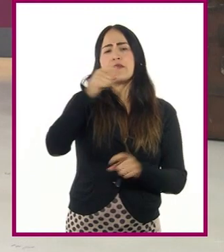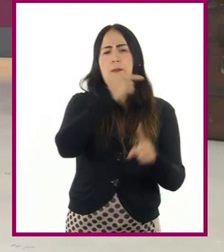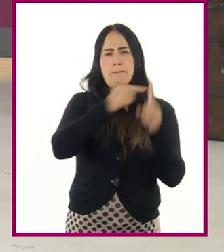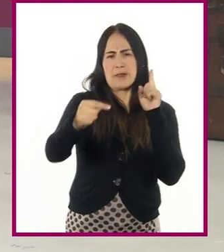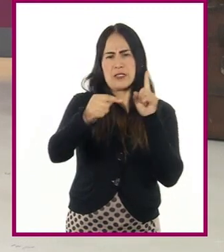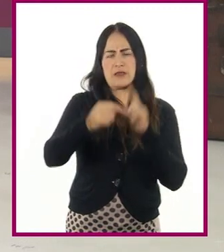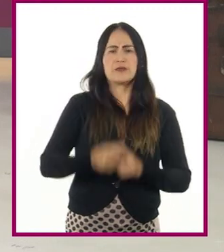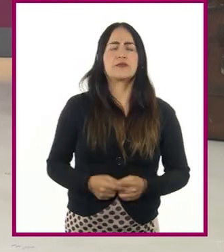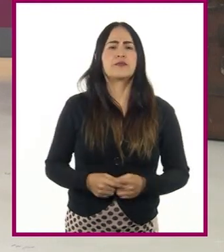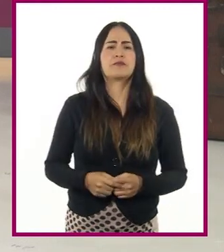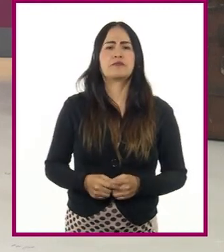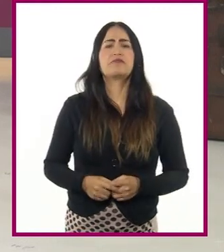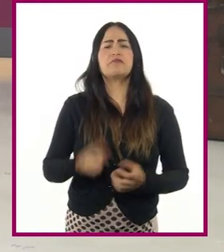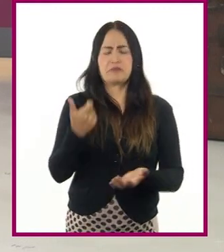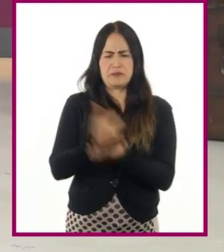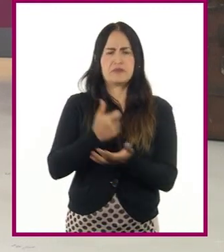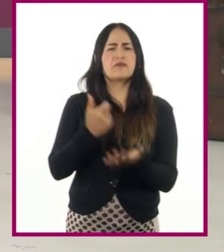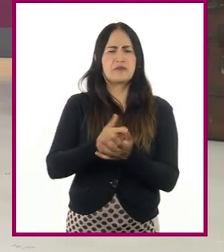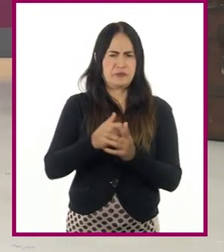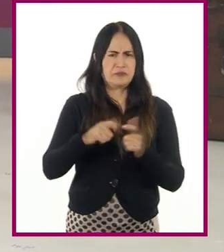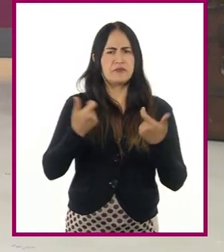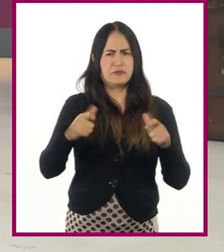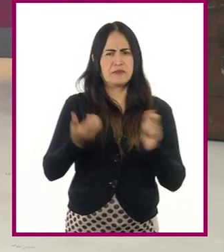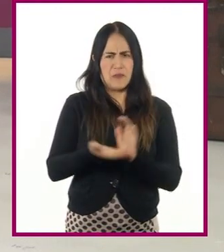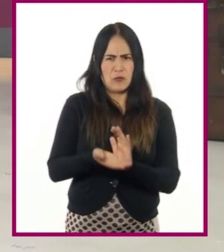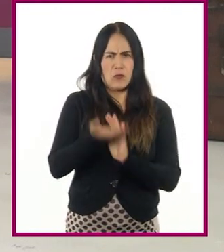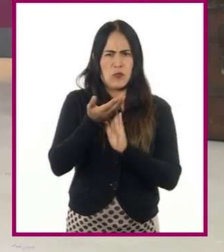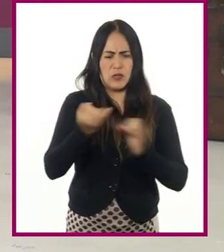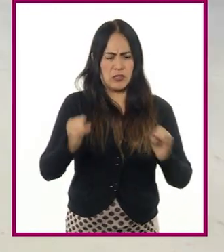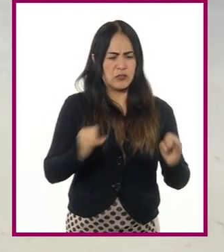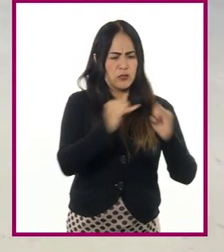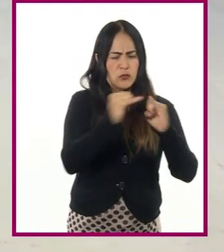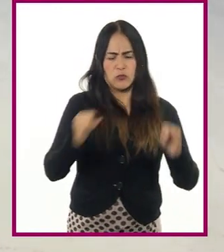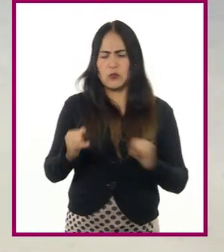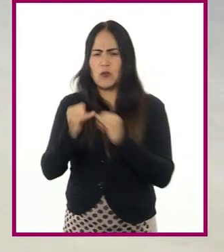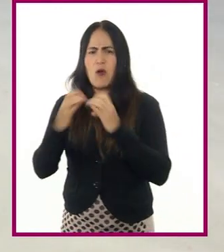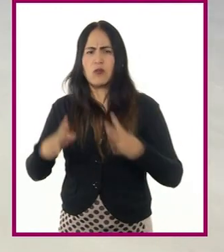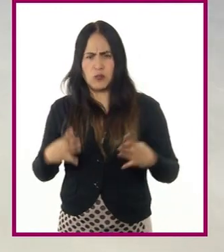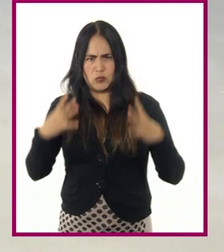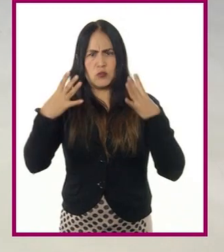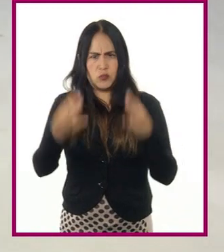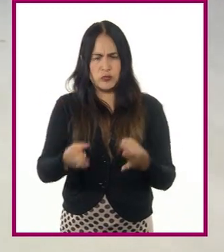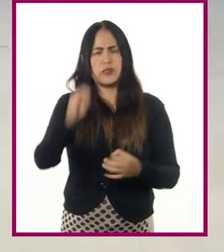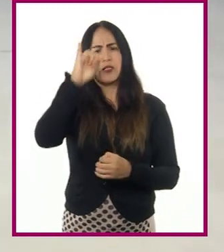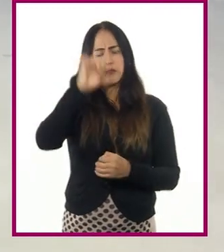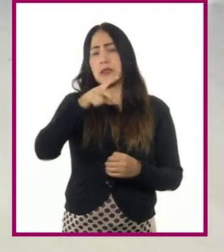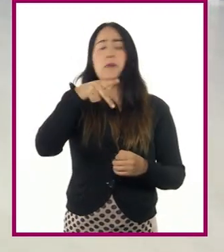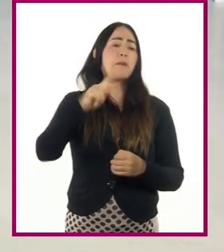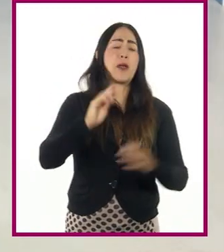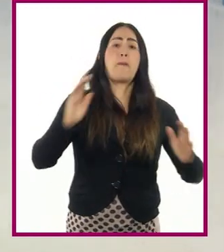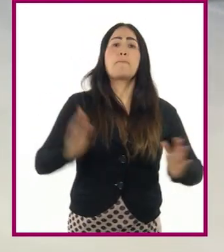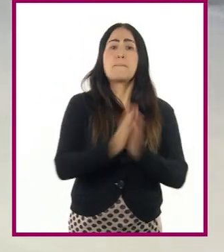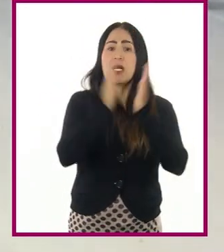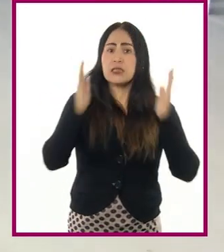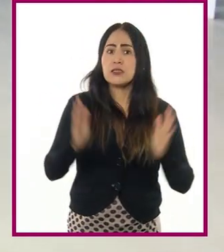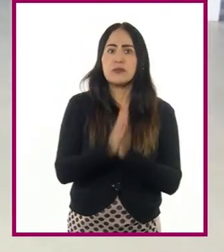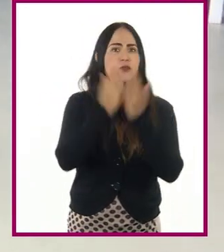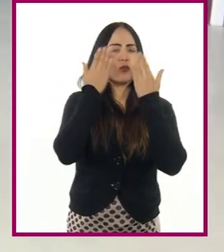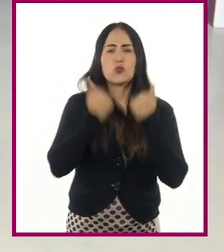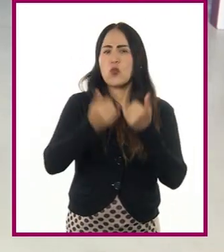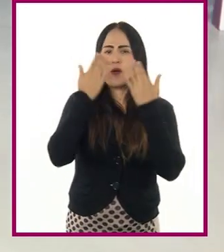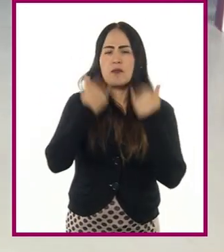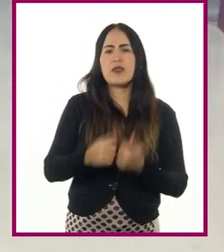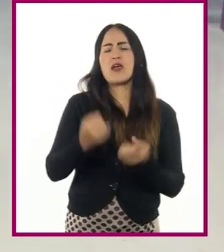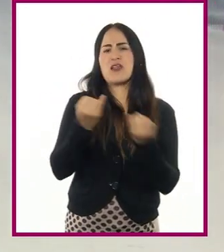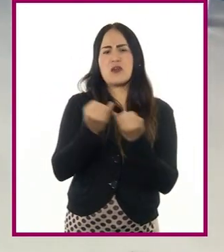economía mexicana creció y se fundaron diversas instituciones, la ausencia de democracia, contrastada con prácticas